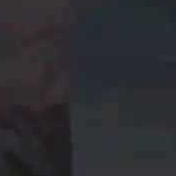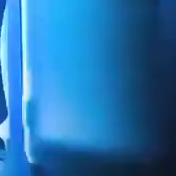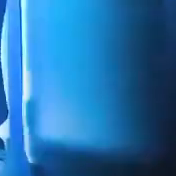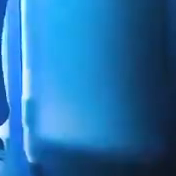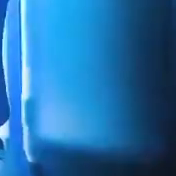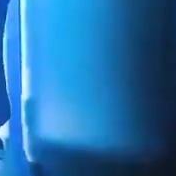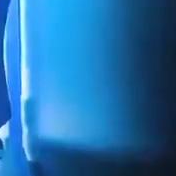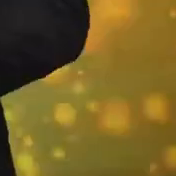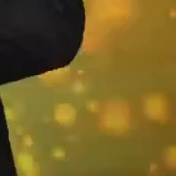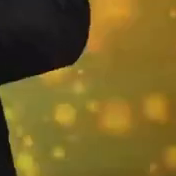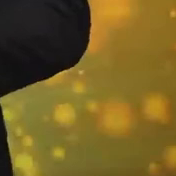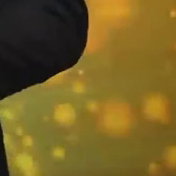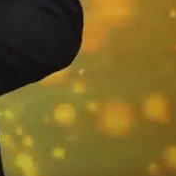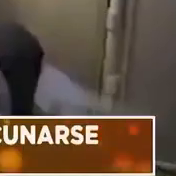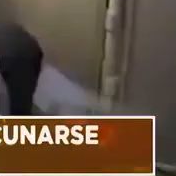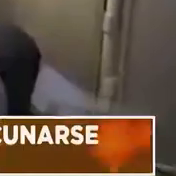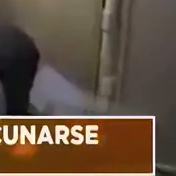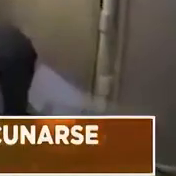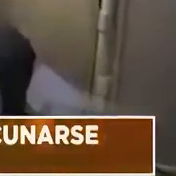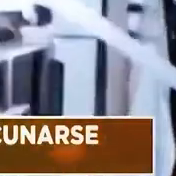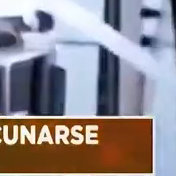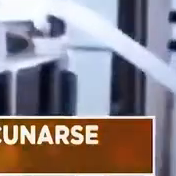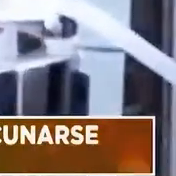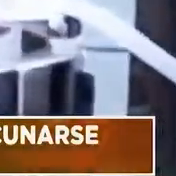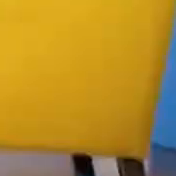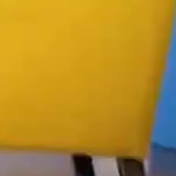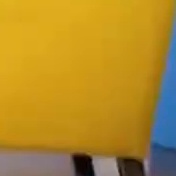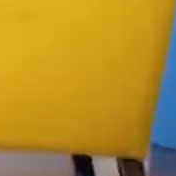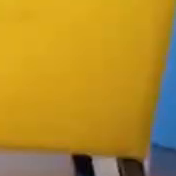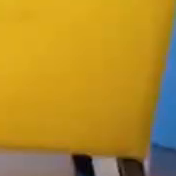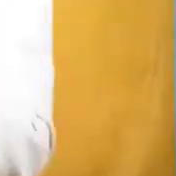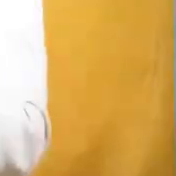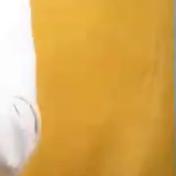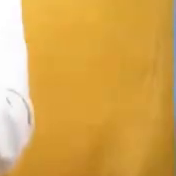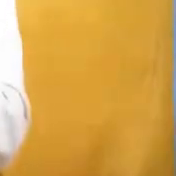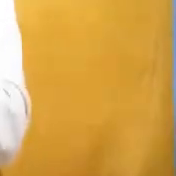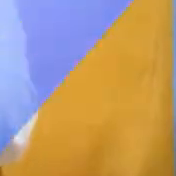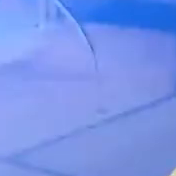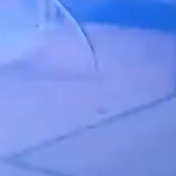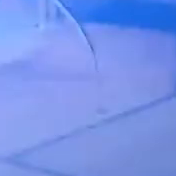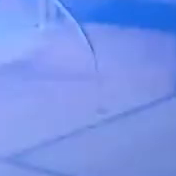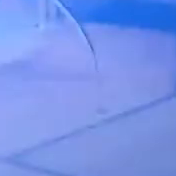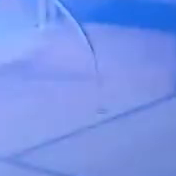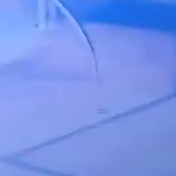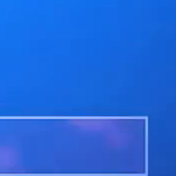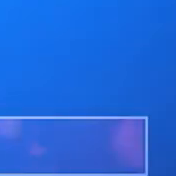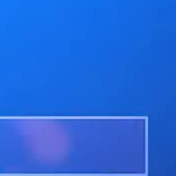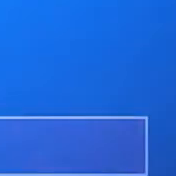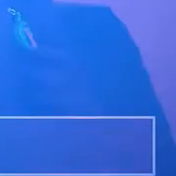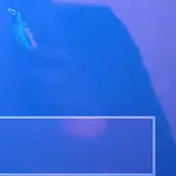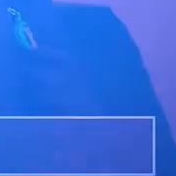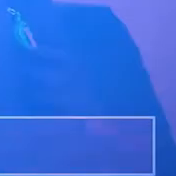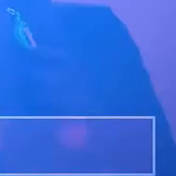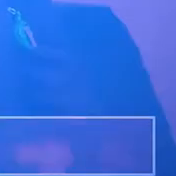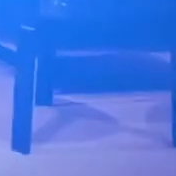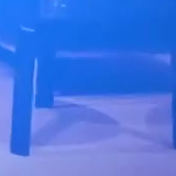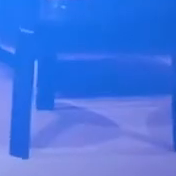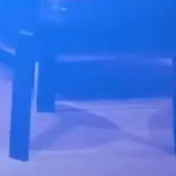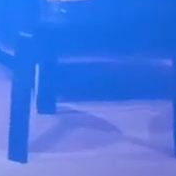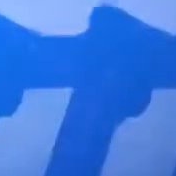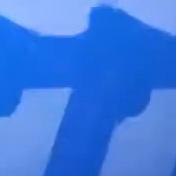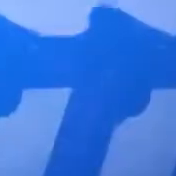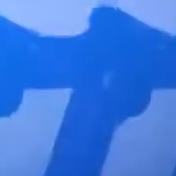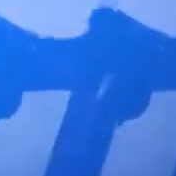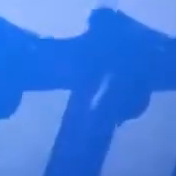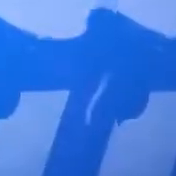día con la tecnología. Segmentos de salud, asesoramiento en finanzas personales, consejos importantes y